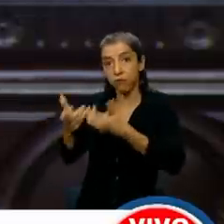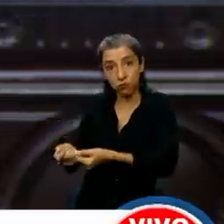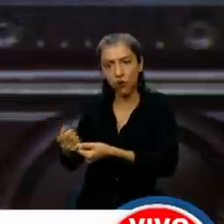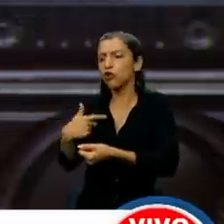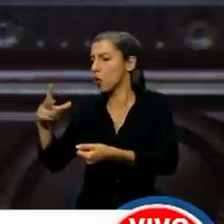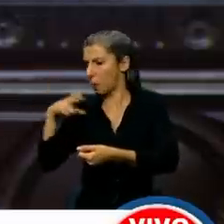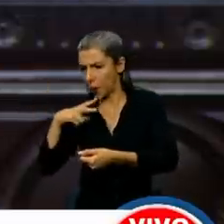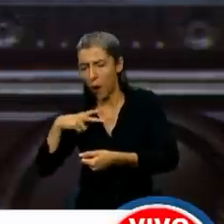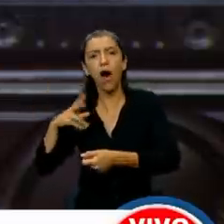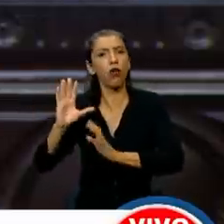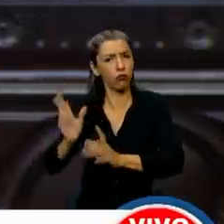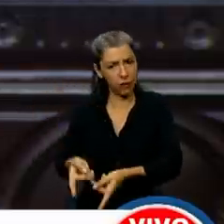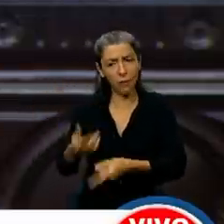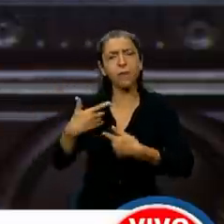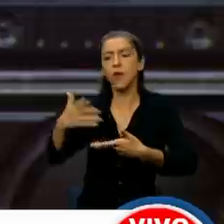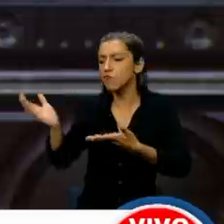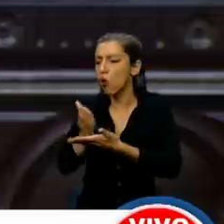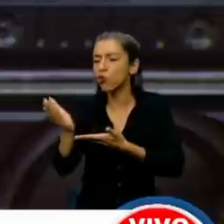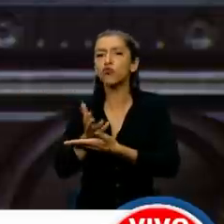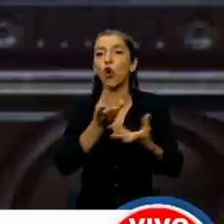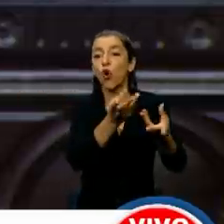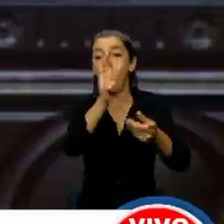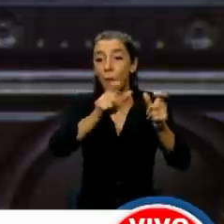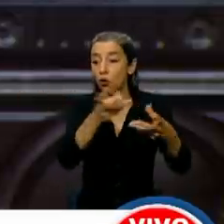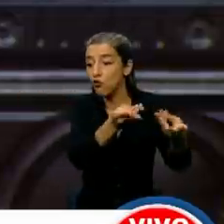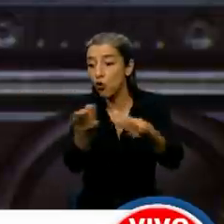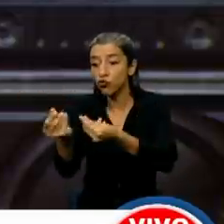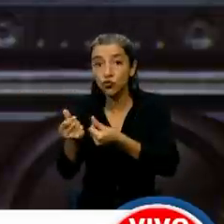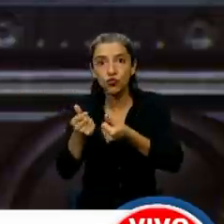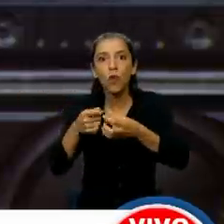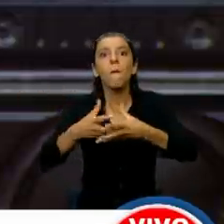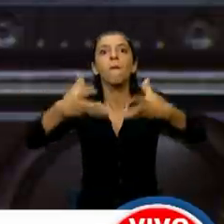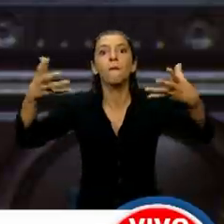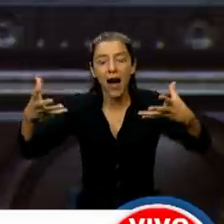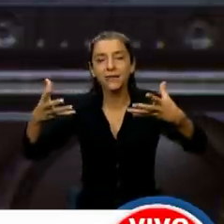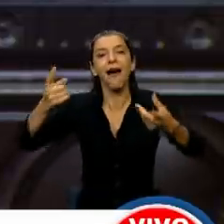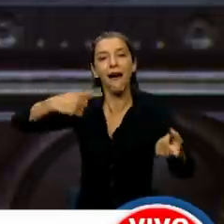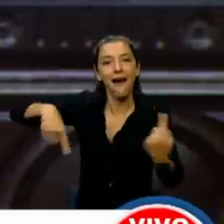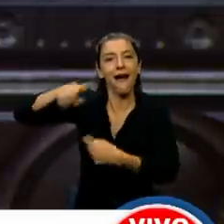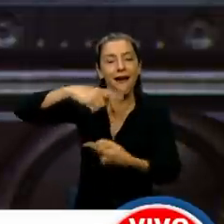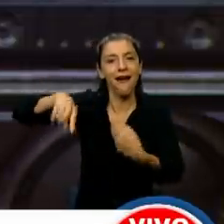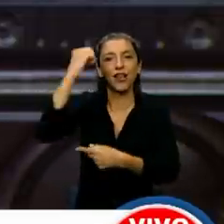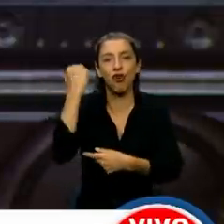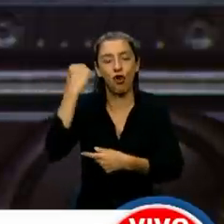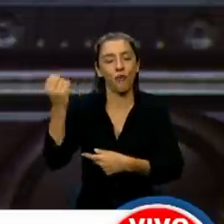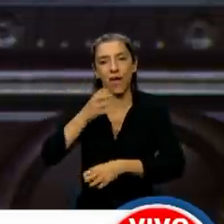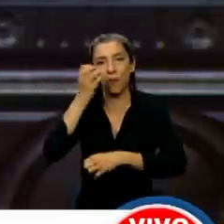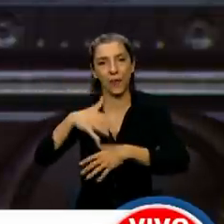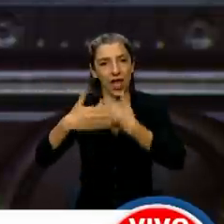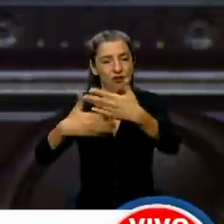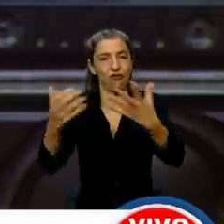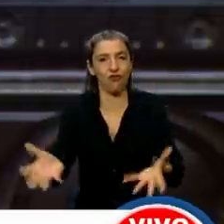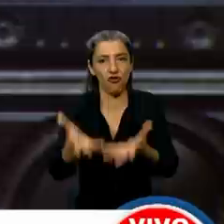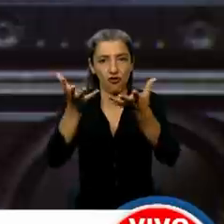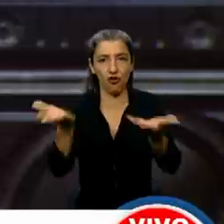aumentando la producción aumentando el consumo y así generar un círculo virtuoso donde se pueda no solamente mejorar la calidad de vida de los rojos de